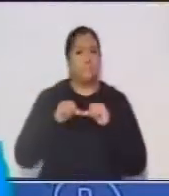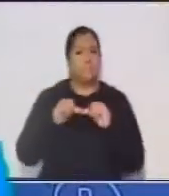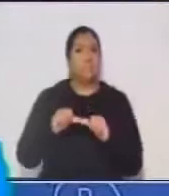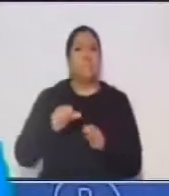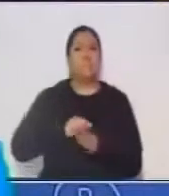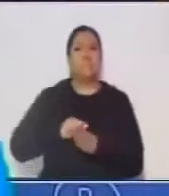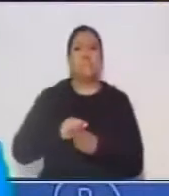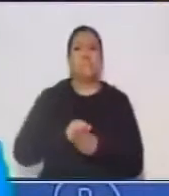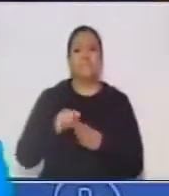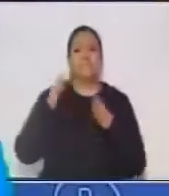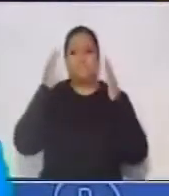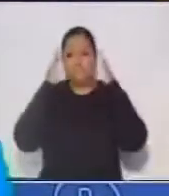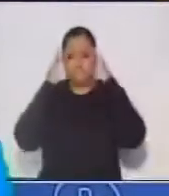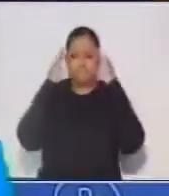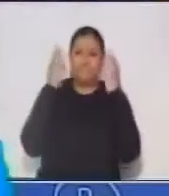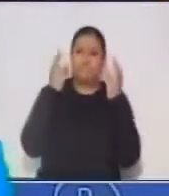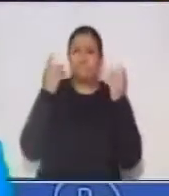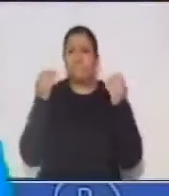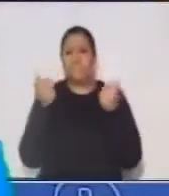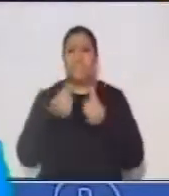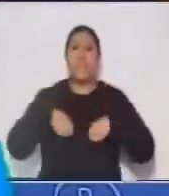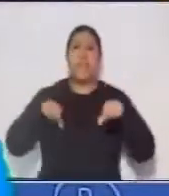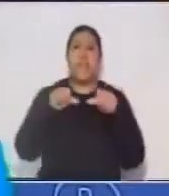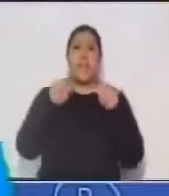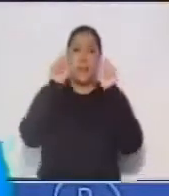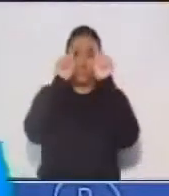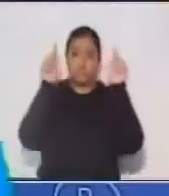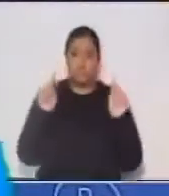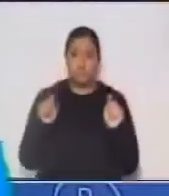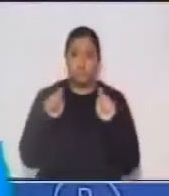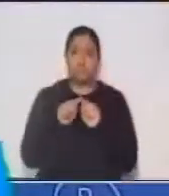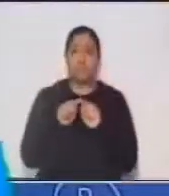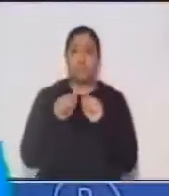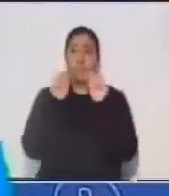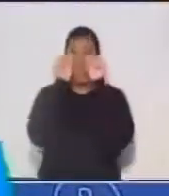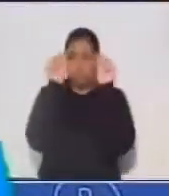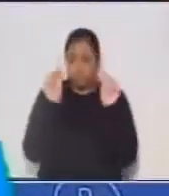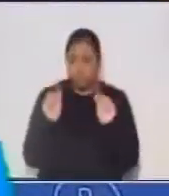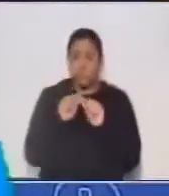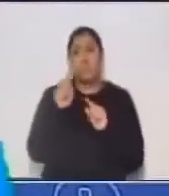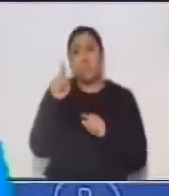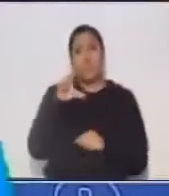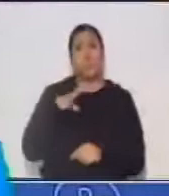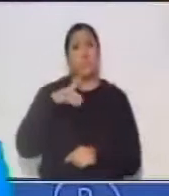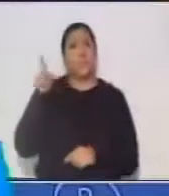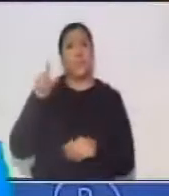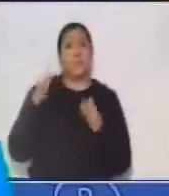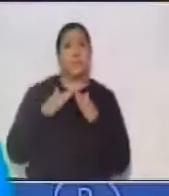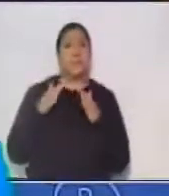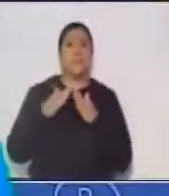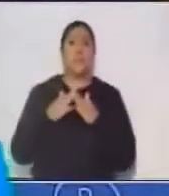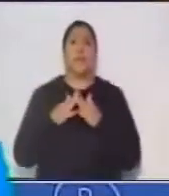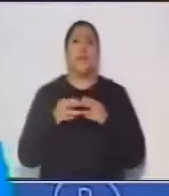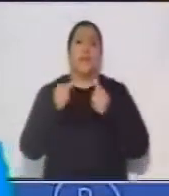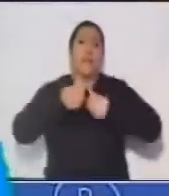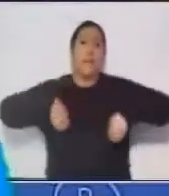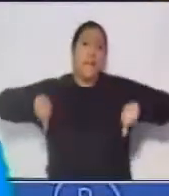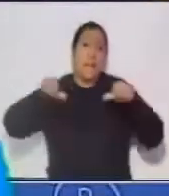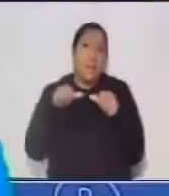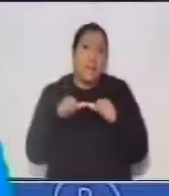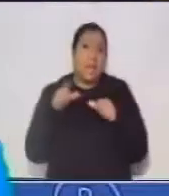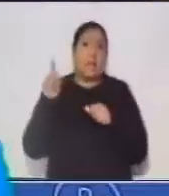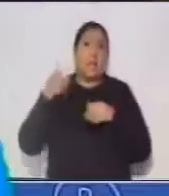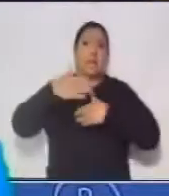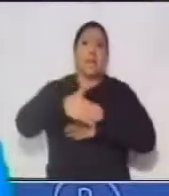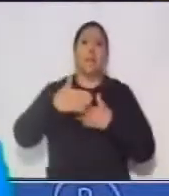que calcules áreas y perímetros de las que tienes ahí en casa, el área de tu habitación,